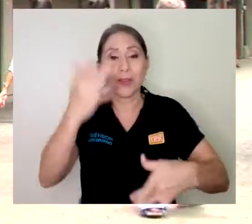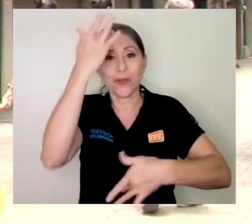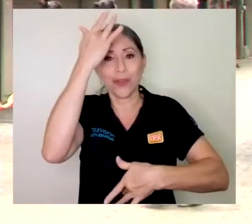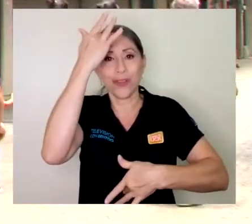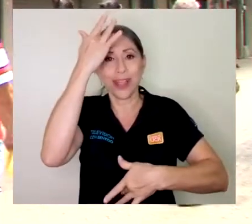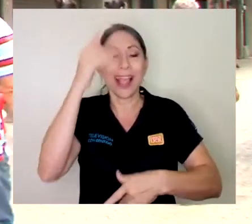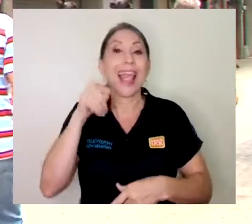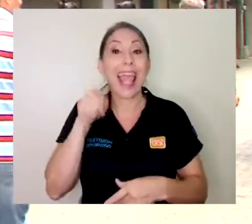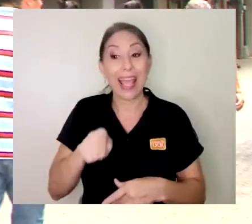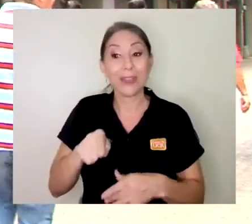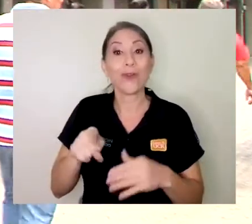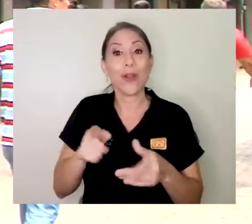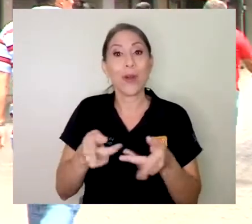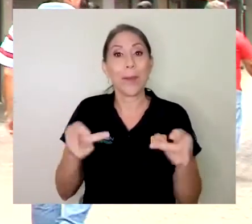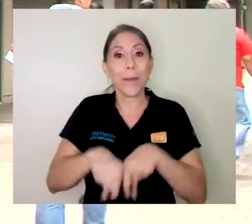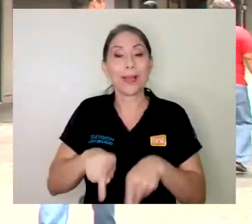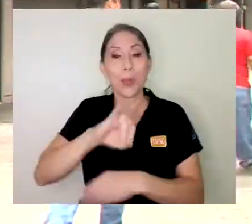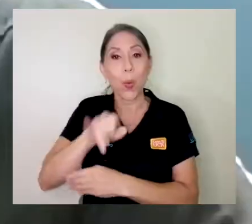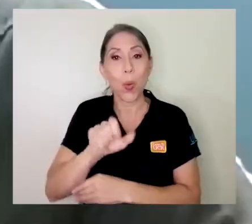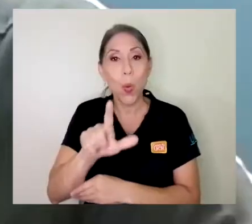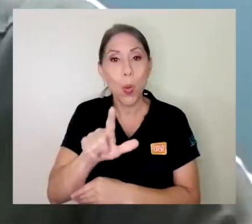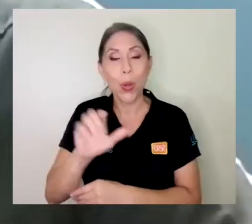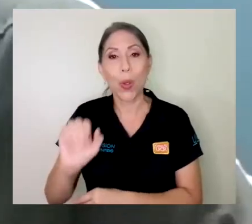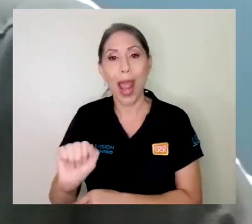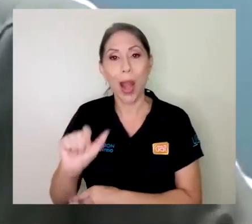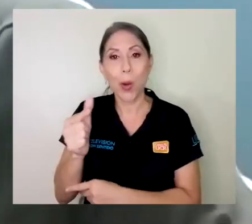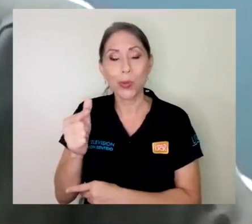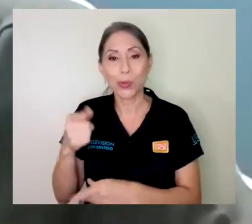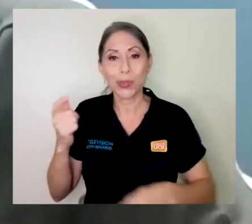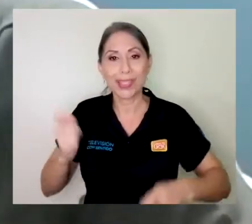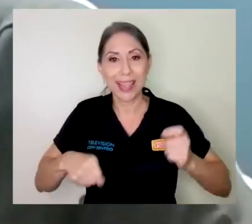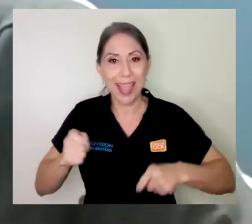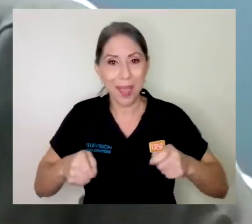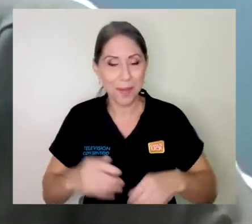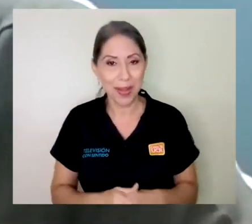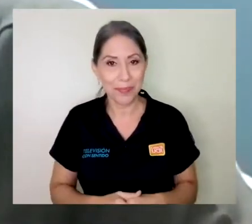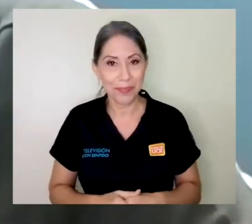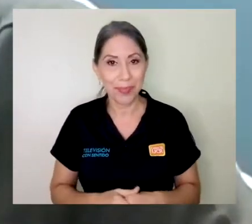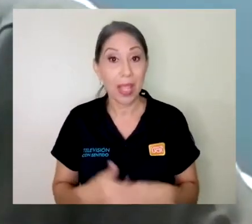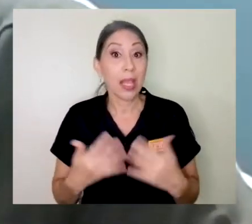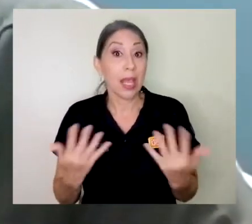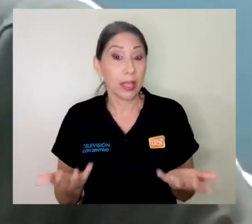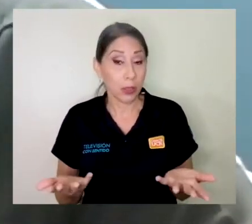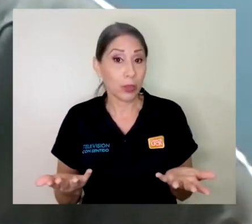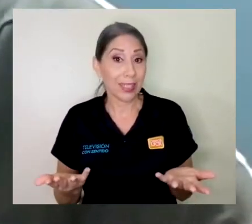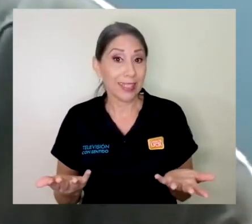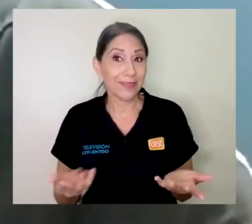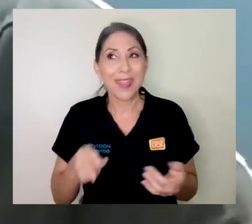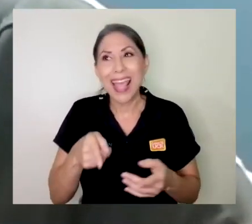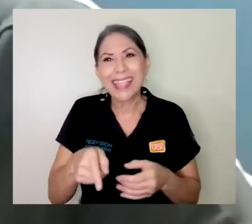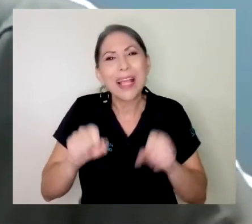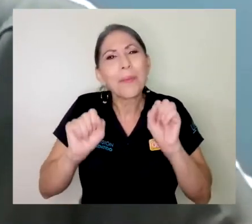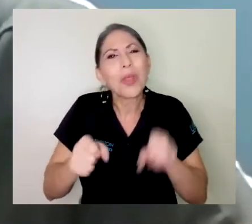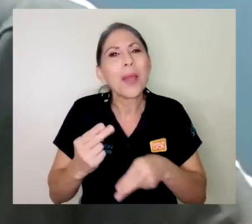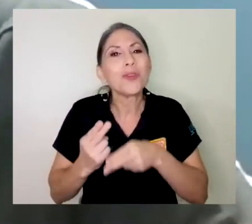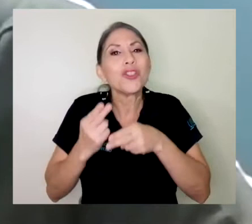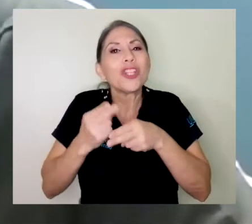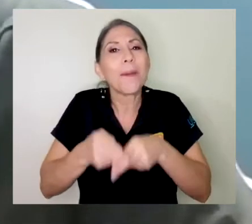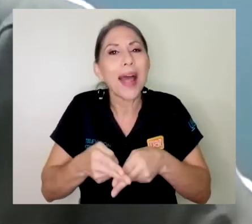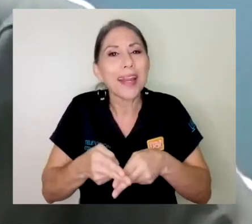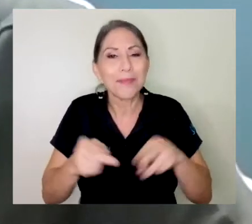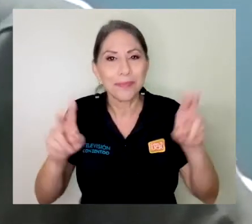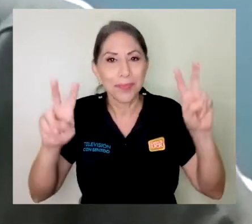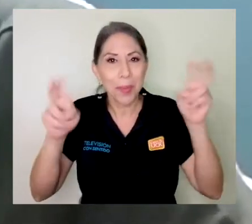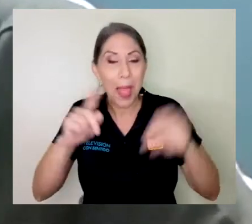coincidente con julio, agosto, septiembre. Entonces hemos tenido, digamos que que podríamos llamar una